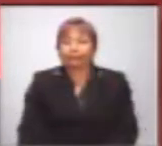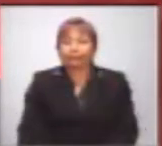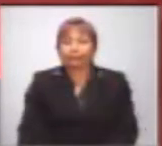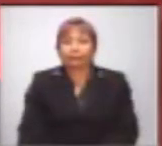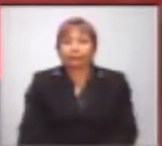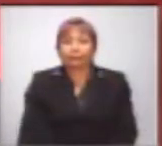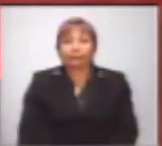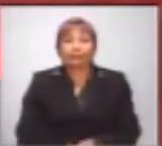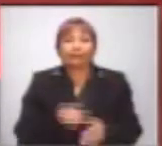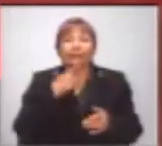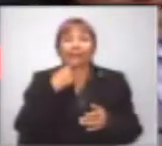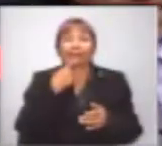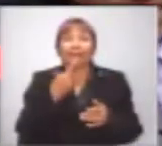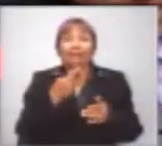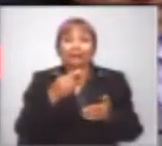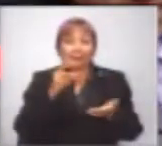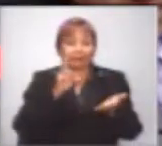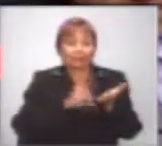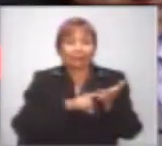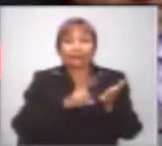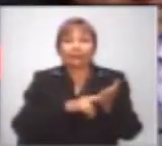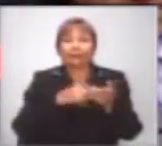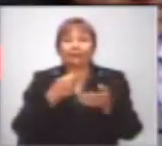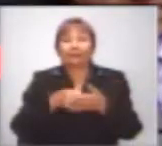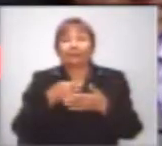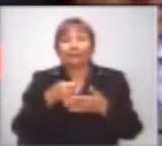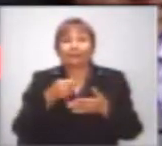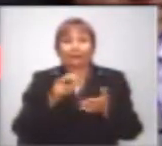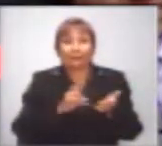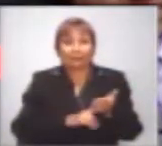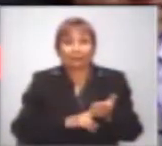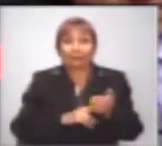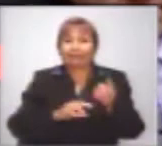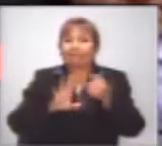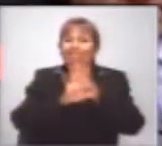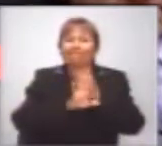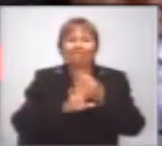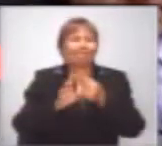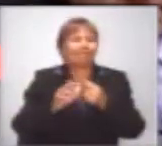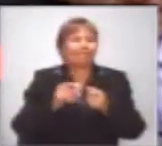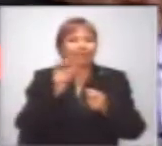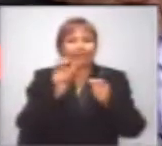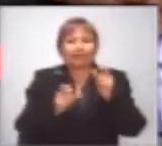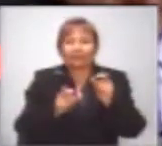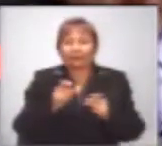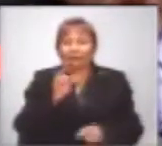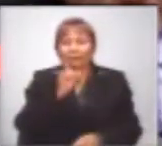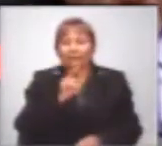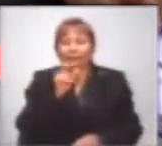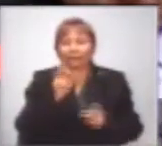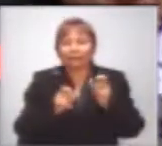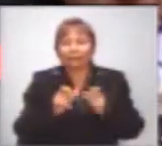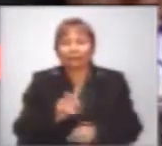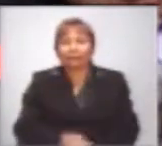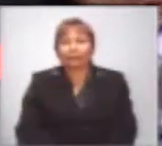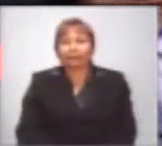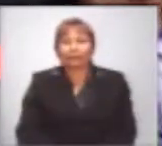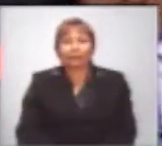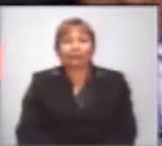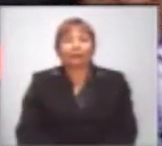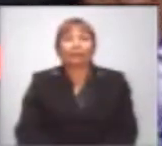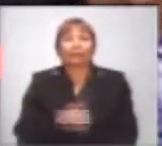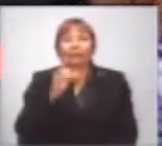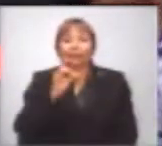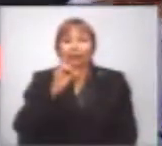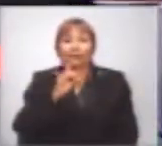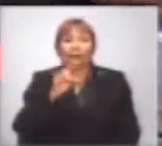que se refiere al contrato de seguros, desprotege al consumidor, al usuario del servicio